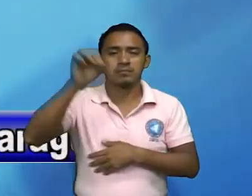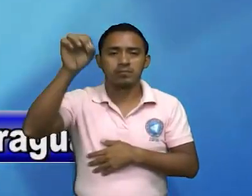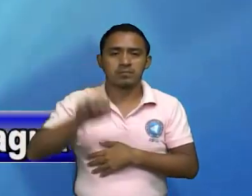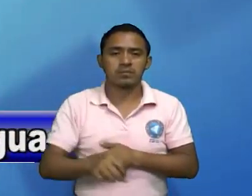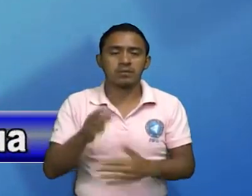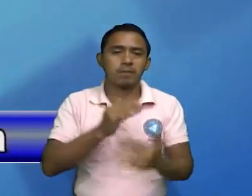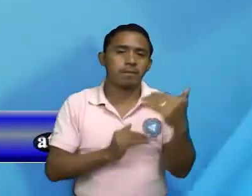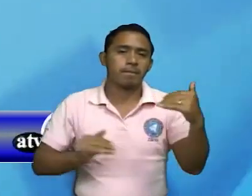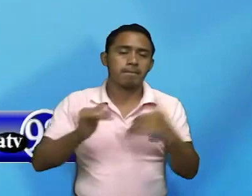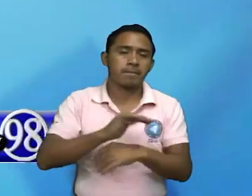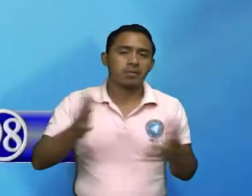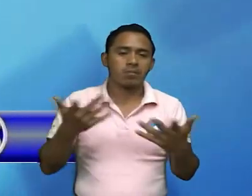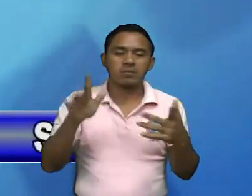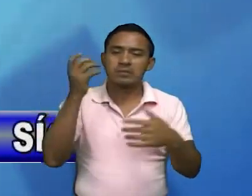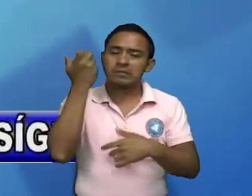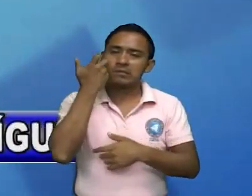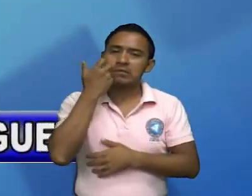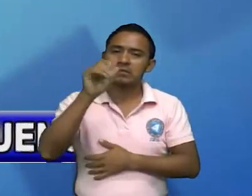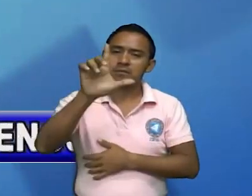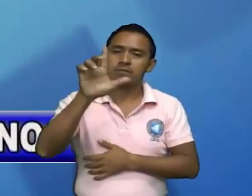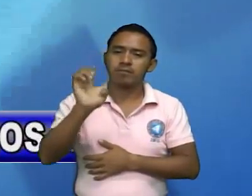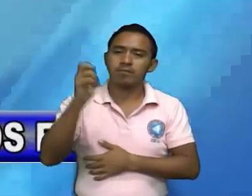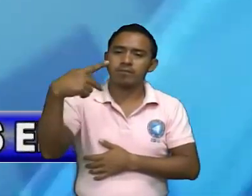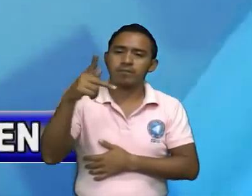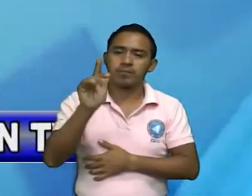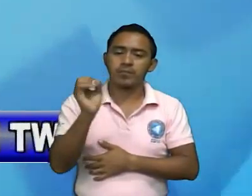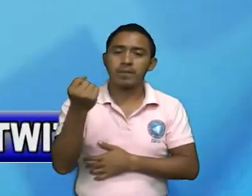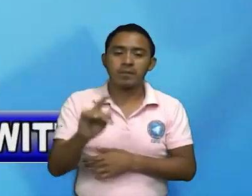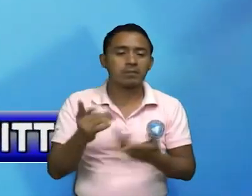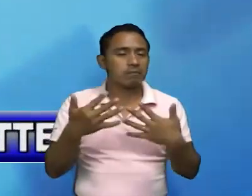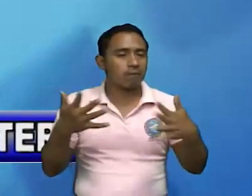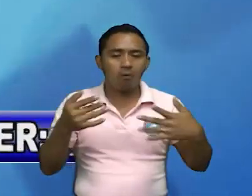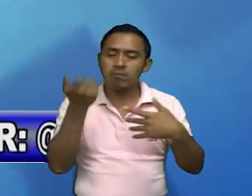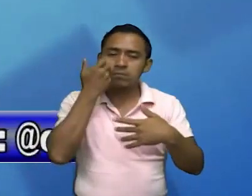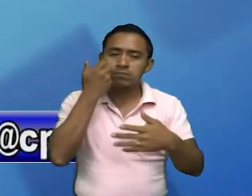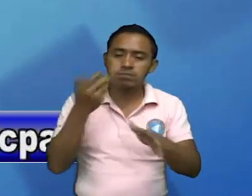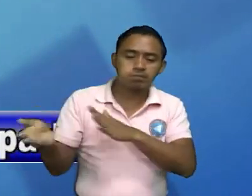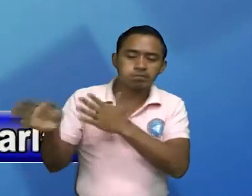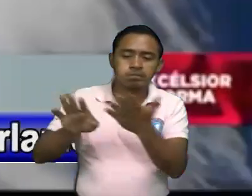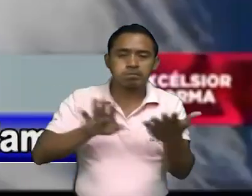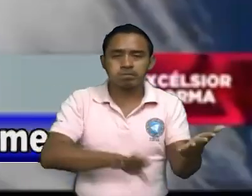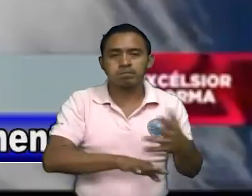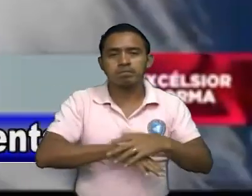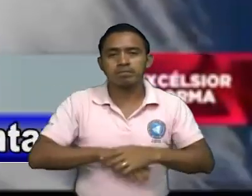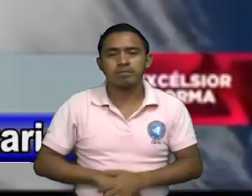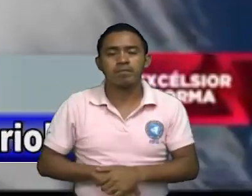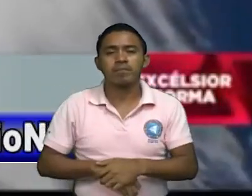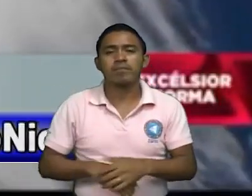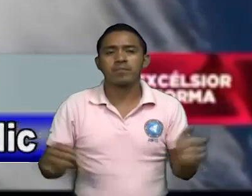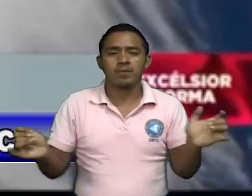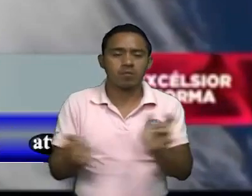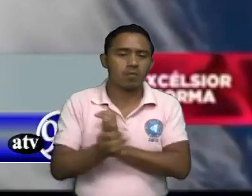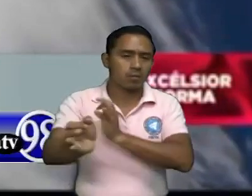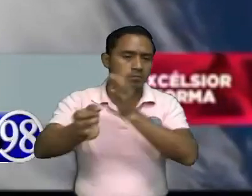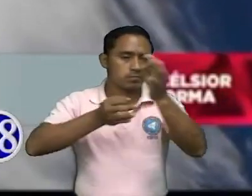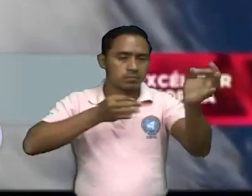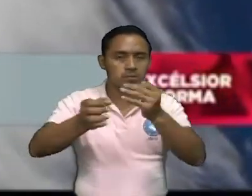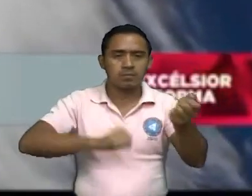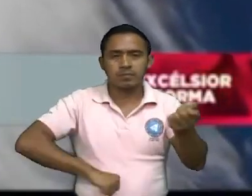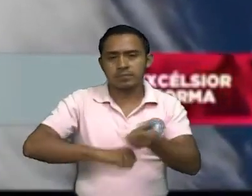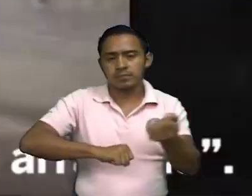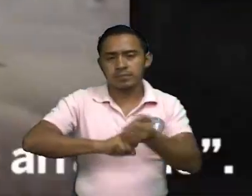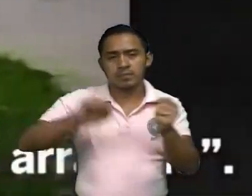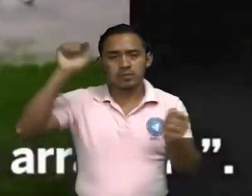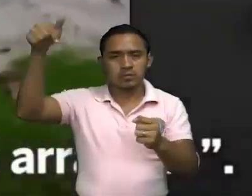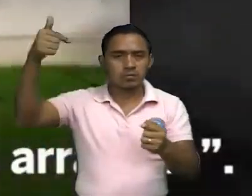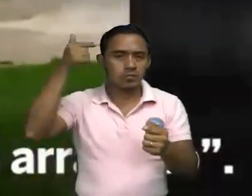23% más de casos de leptospirosis, pero no hay fallecidos reportados. También expresó la solidaridad del